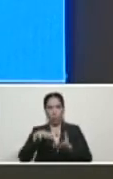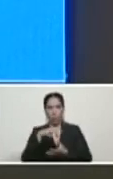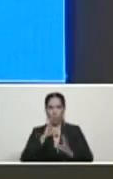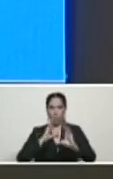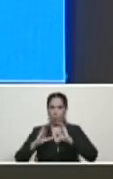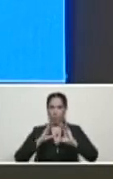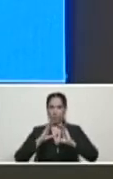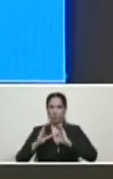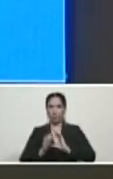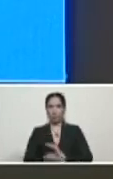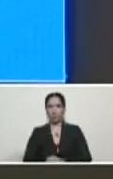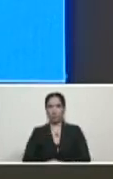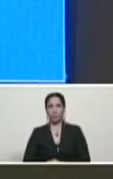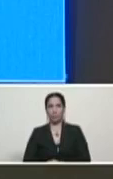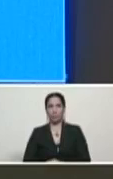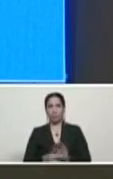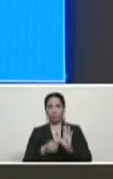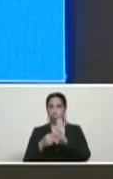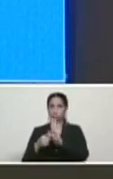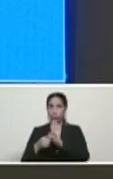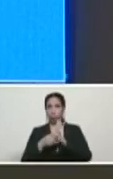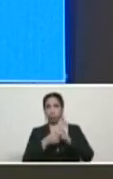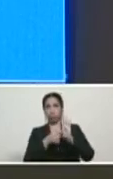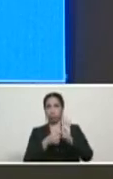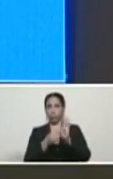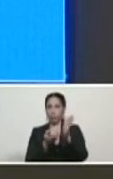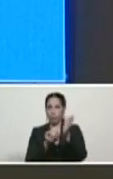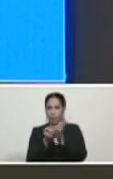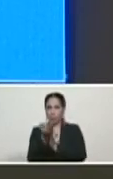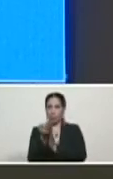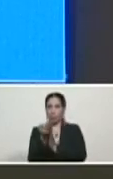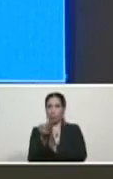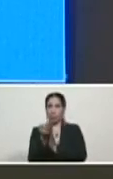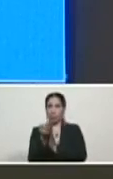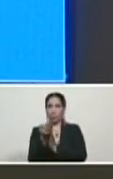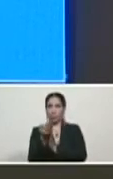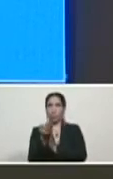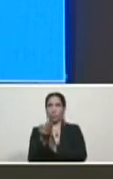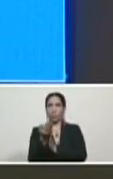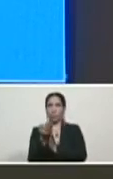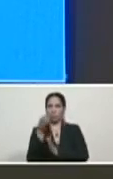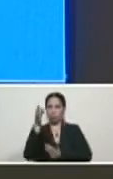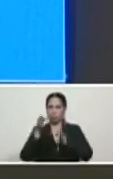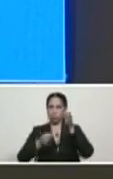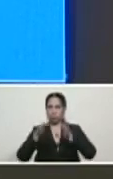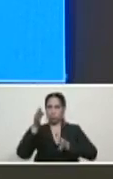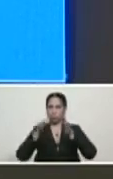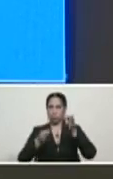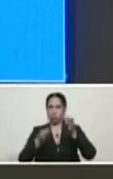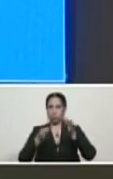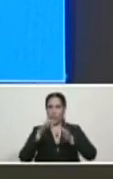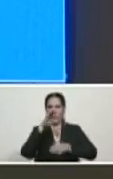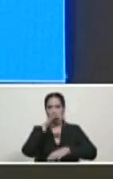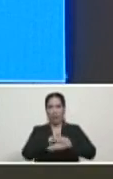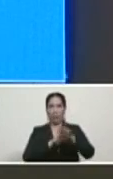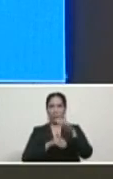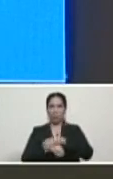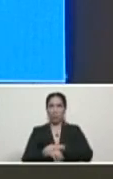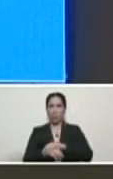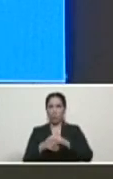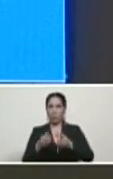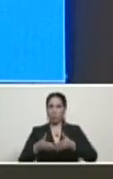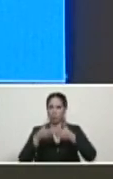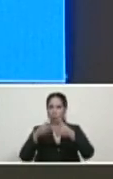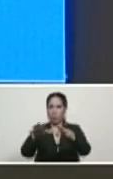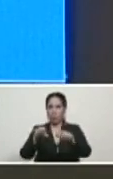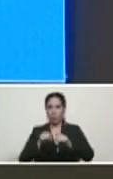conversaciones, y le demuestra la legalidad, la justeza de la captura de esas goletas con